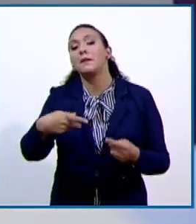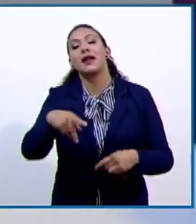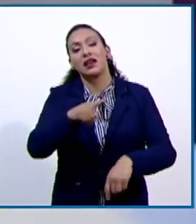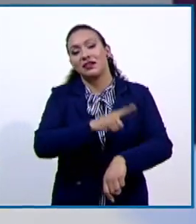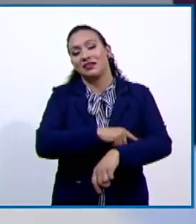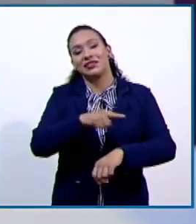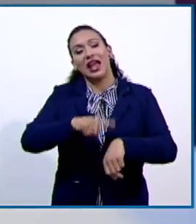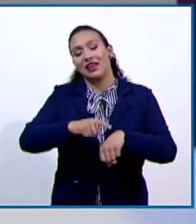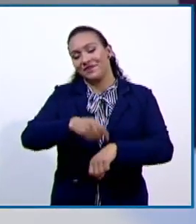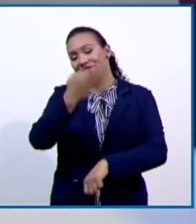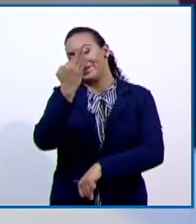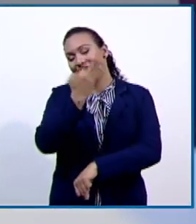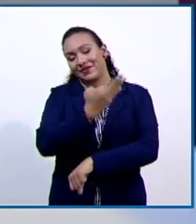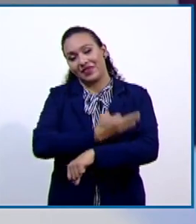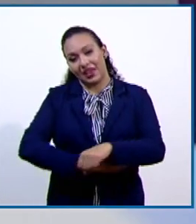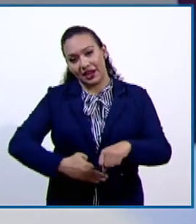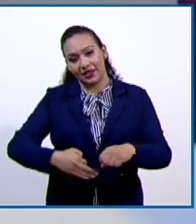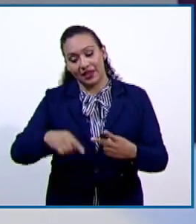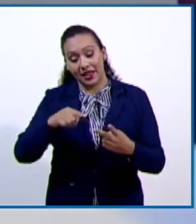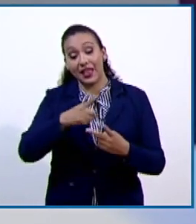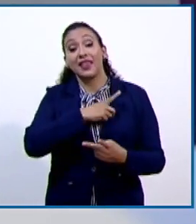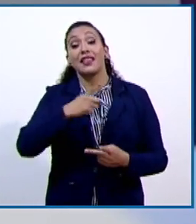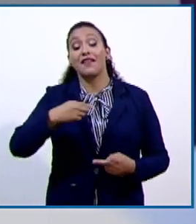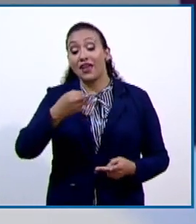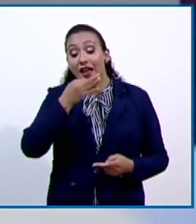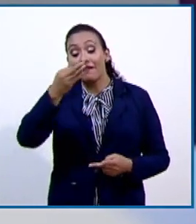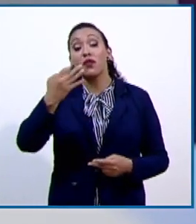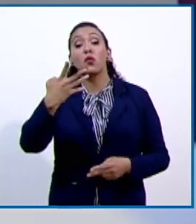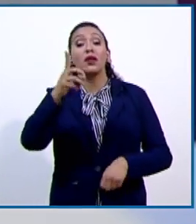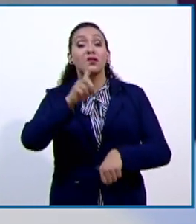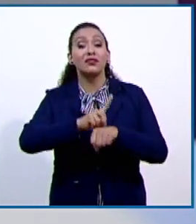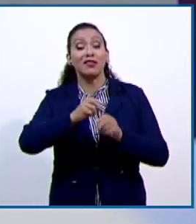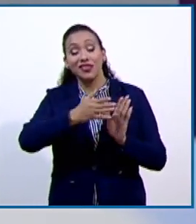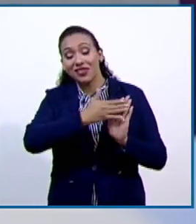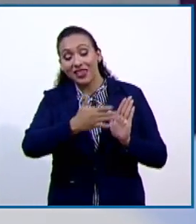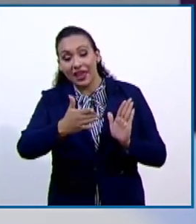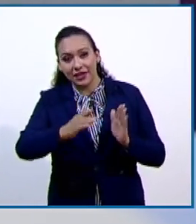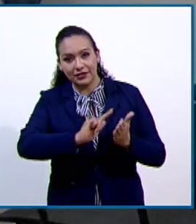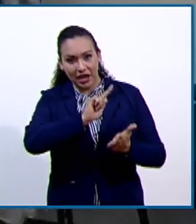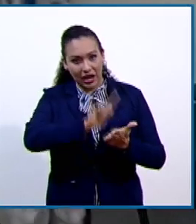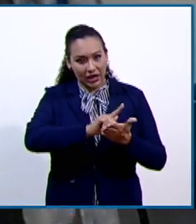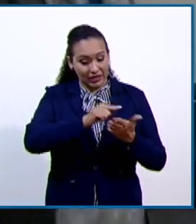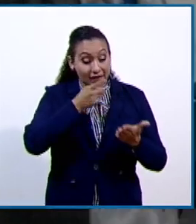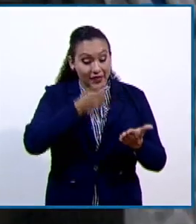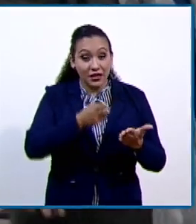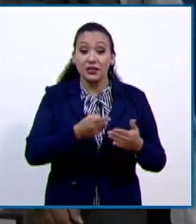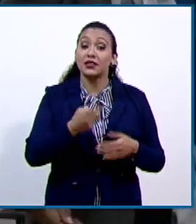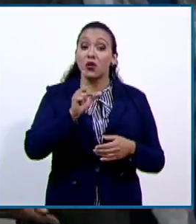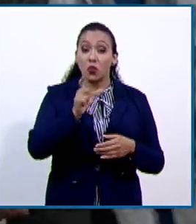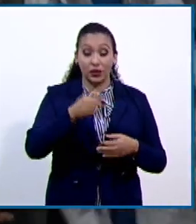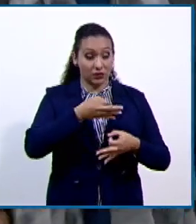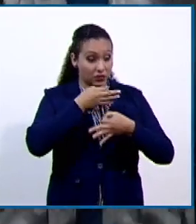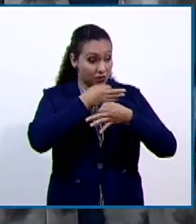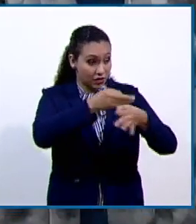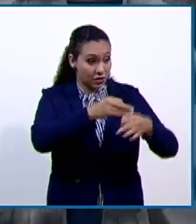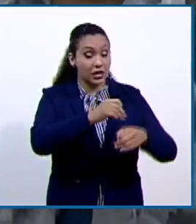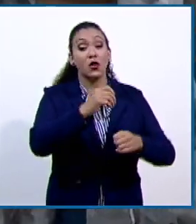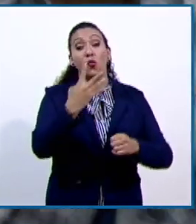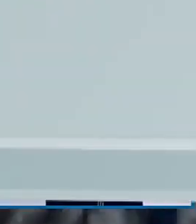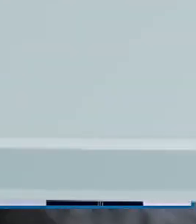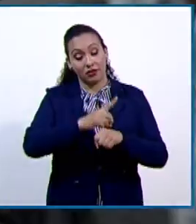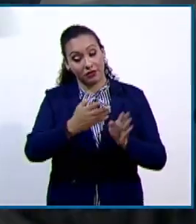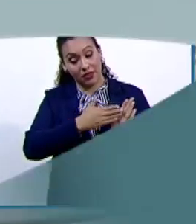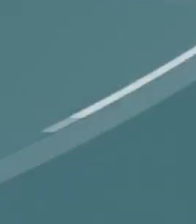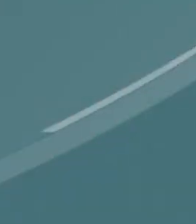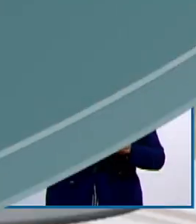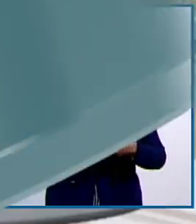es decir, después de los 4 días que marca la ley, a partir de la notificación de la decisión.